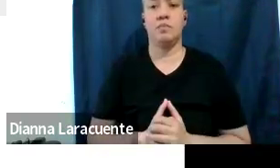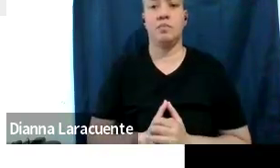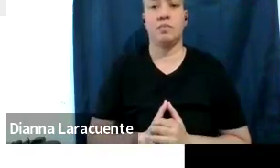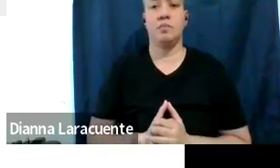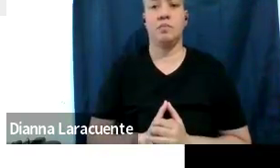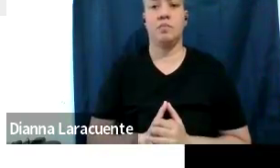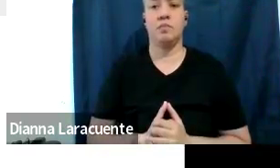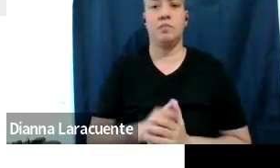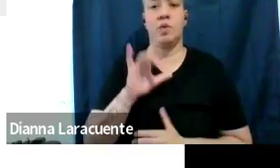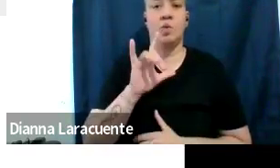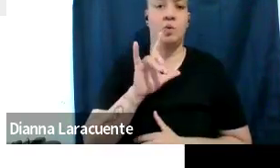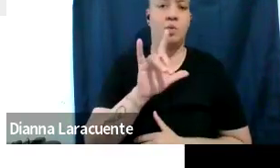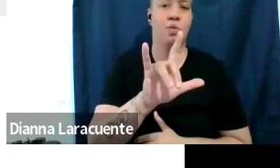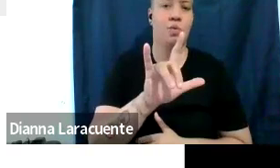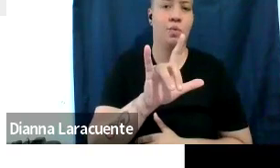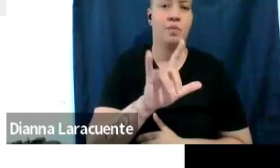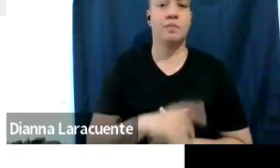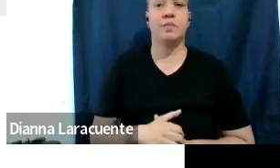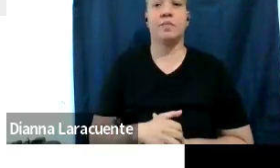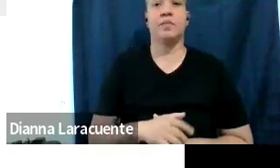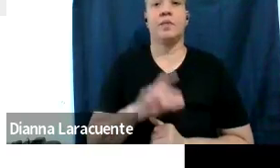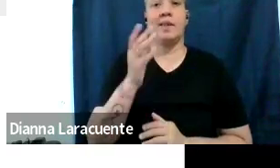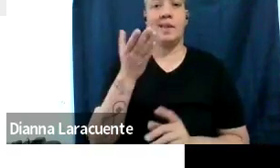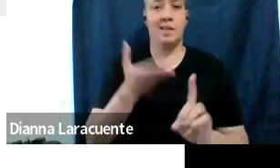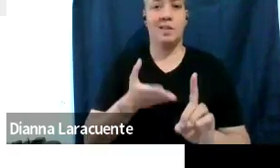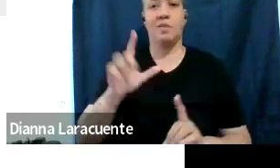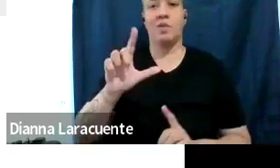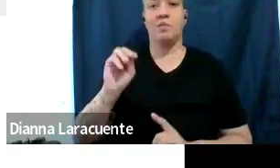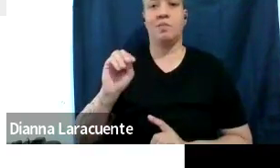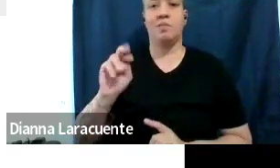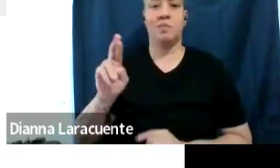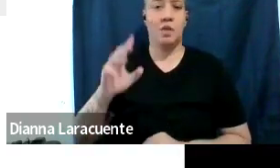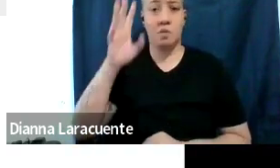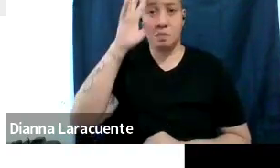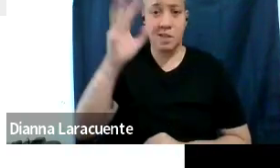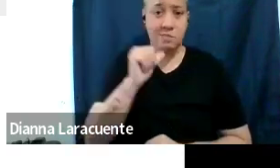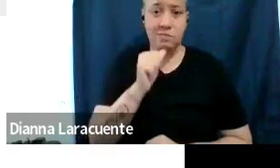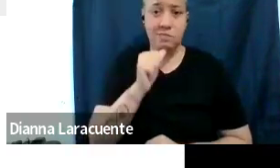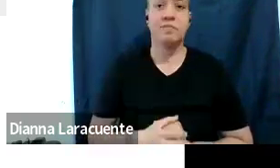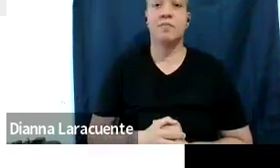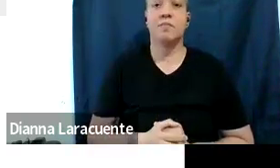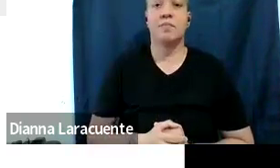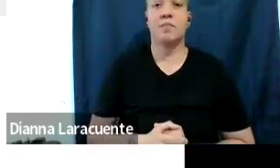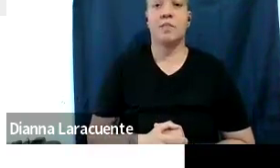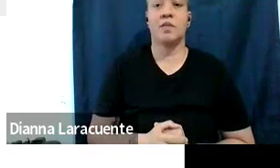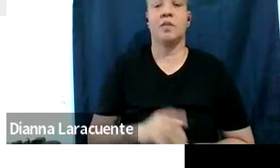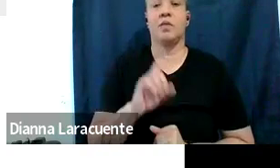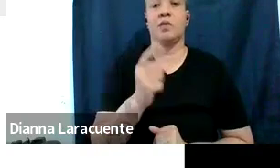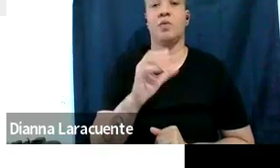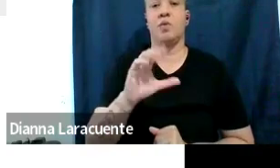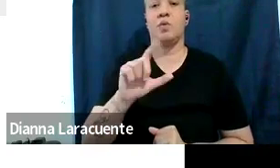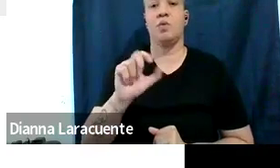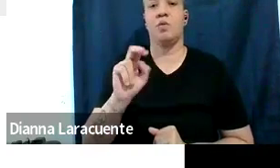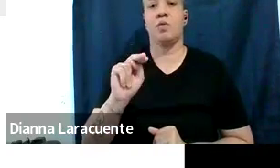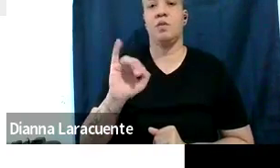lo amó. Ese fue Muñoz Rivera, no inventemos. Solo al colonialismo espiritual se